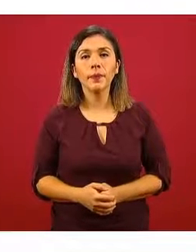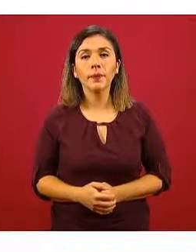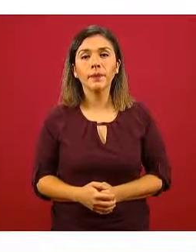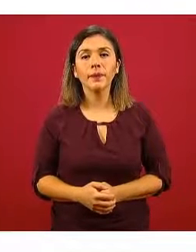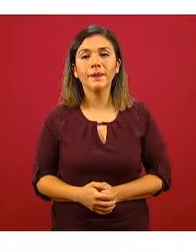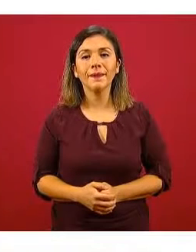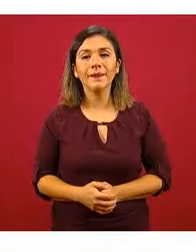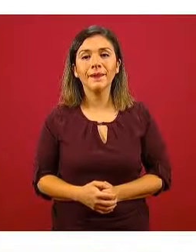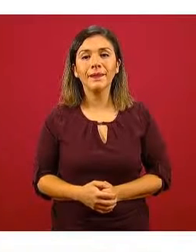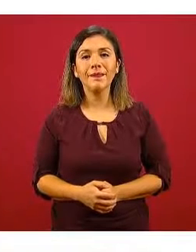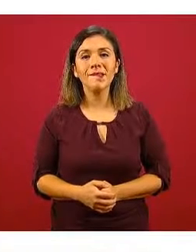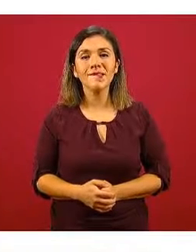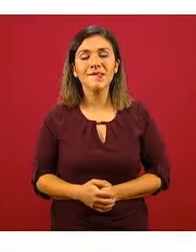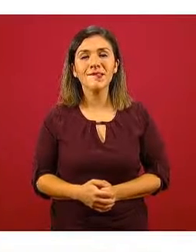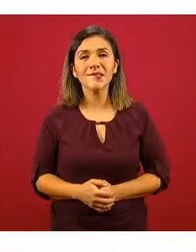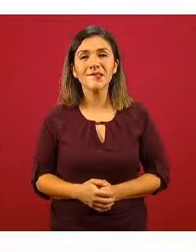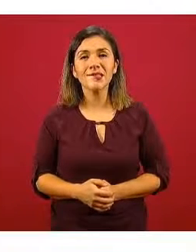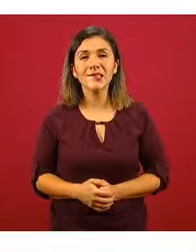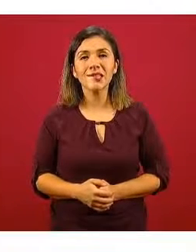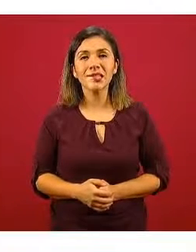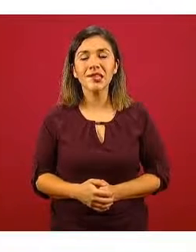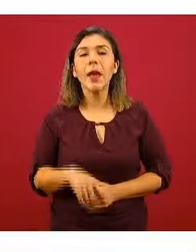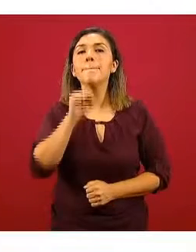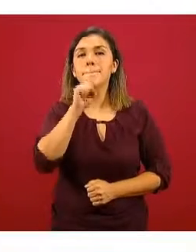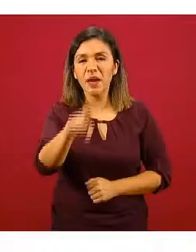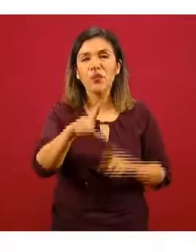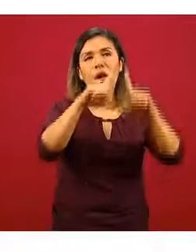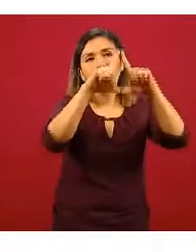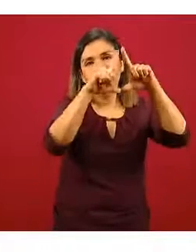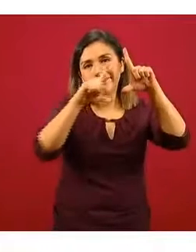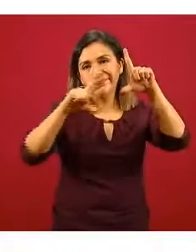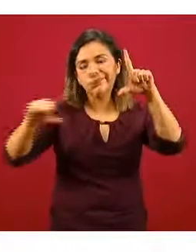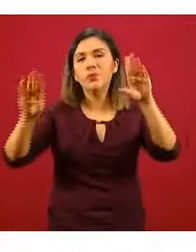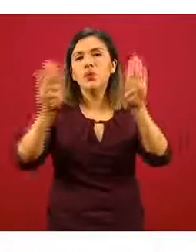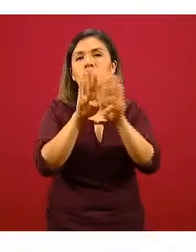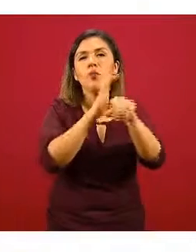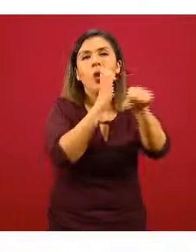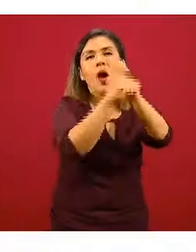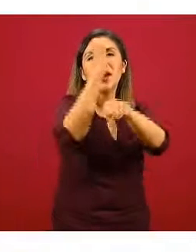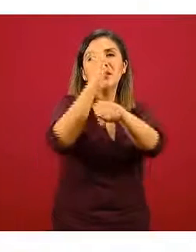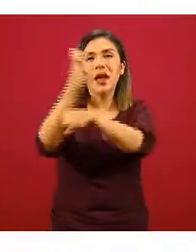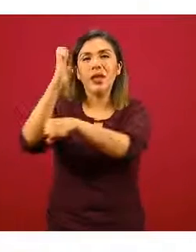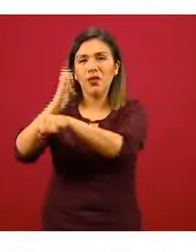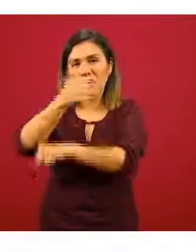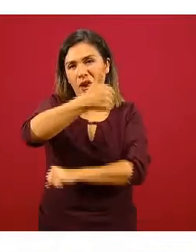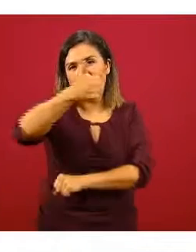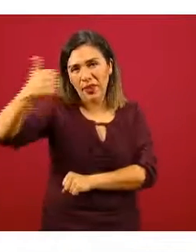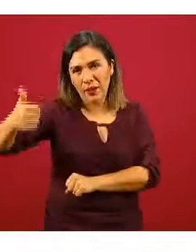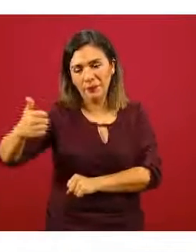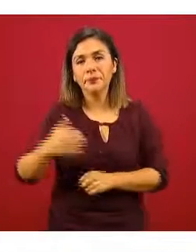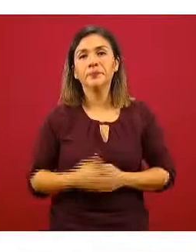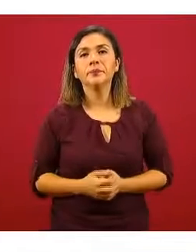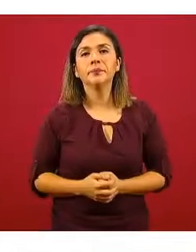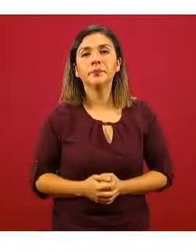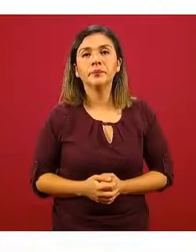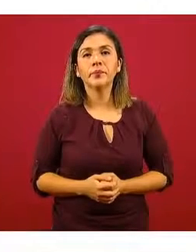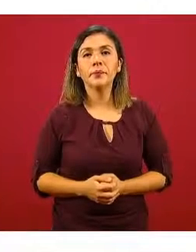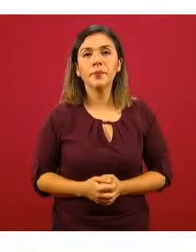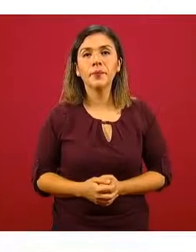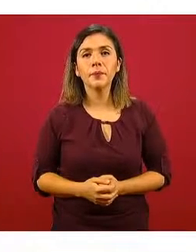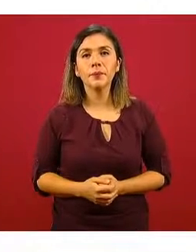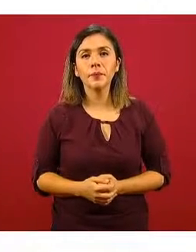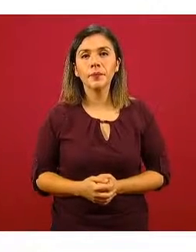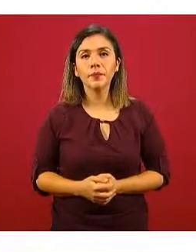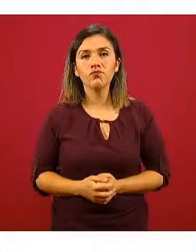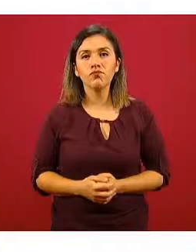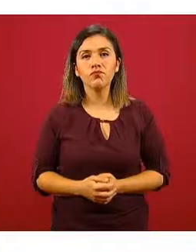vemos precisamente nuevamente en orden descendente cómo están ubicados las entidades federativas. En la siguiente